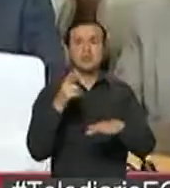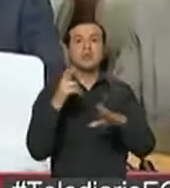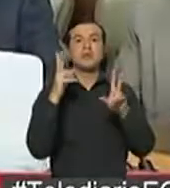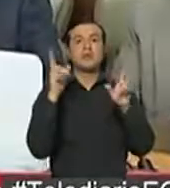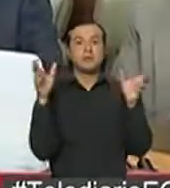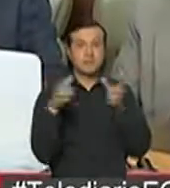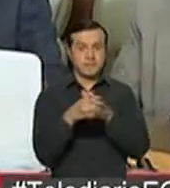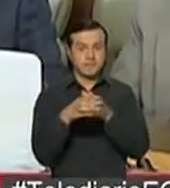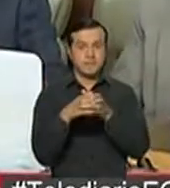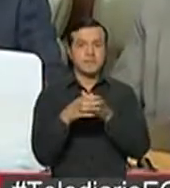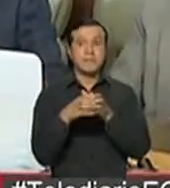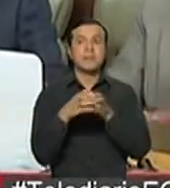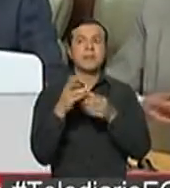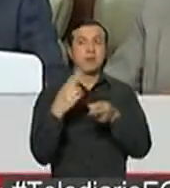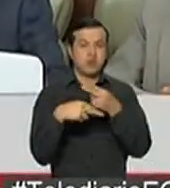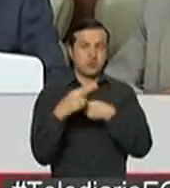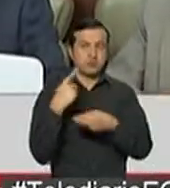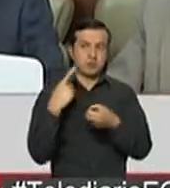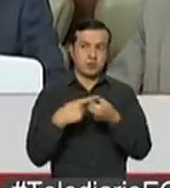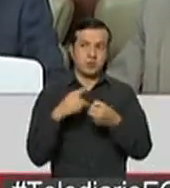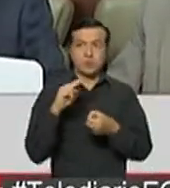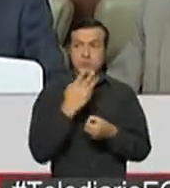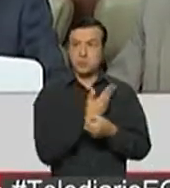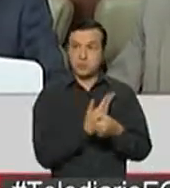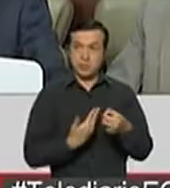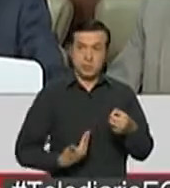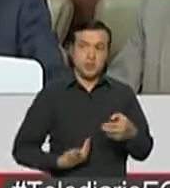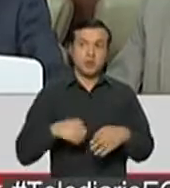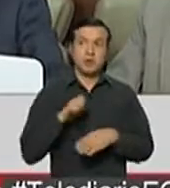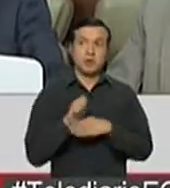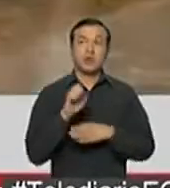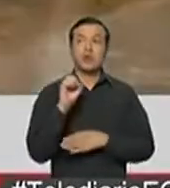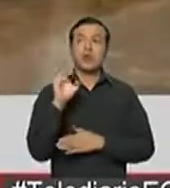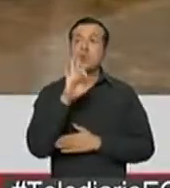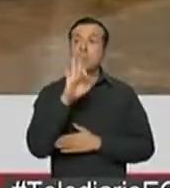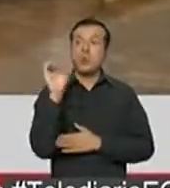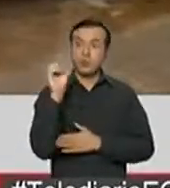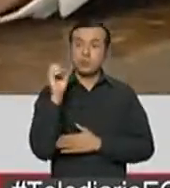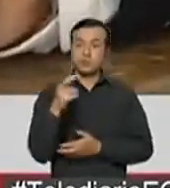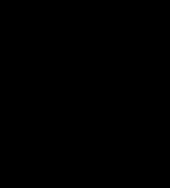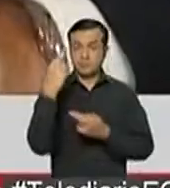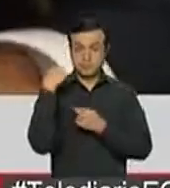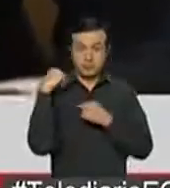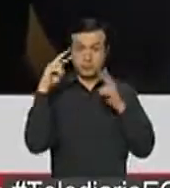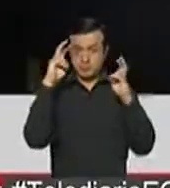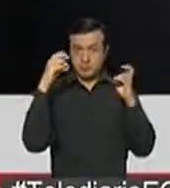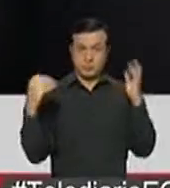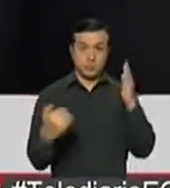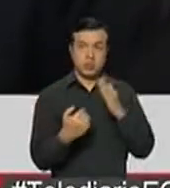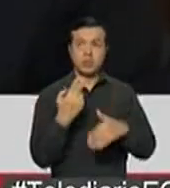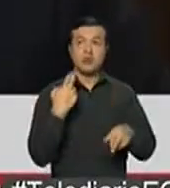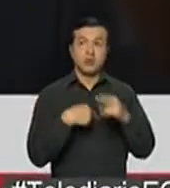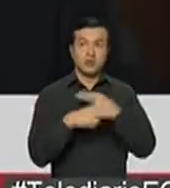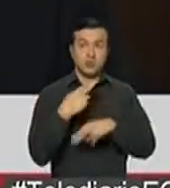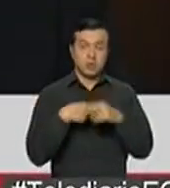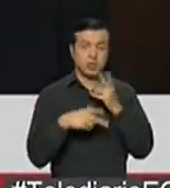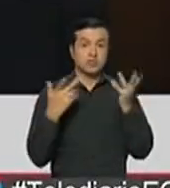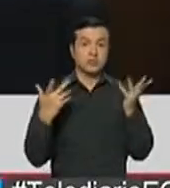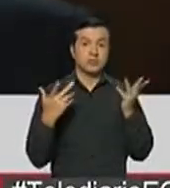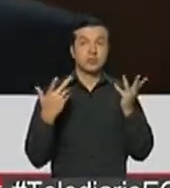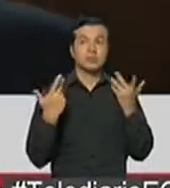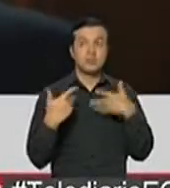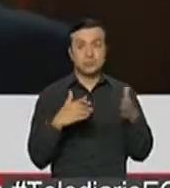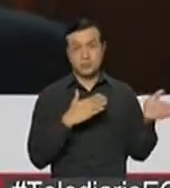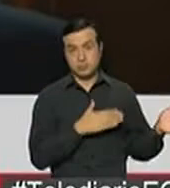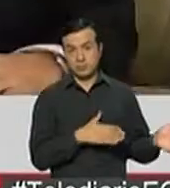Quito, quienes esperan que el vicepresidente de la República, Otto Sonnenholzner, encargado de temas de emprendimiento, lidere una agenda nacional